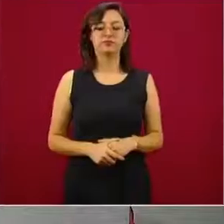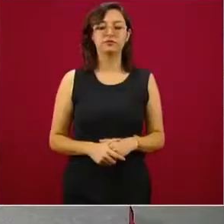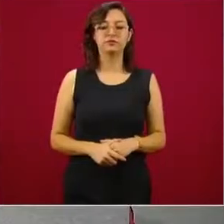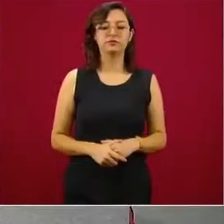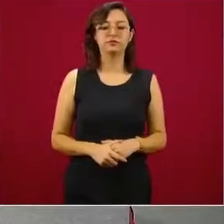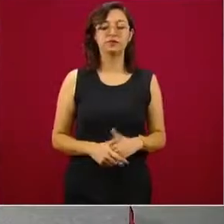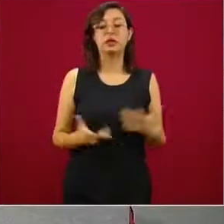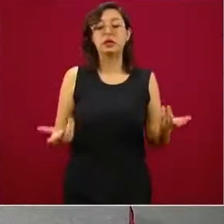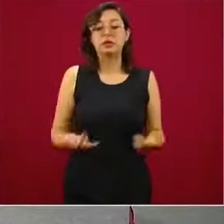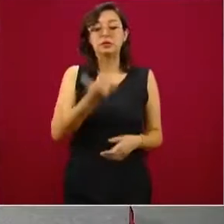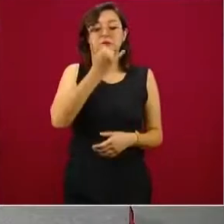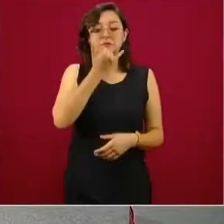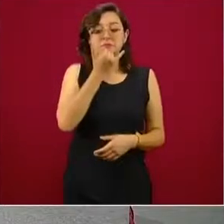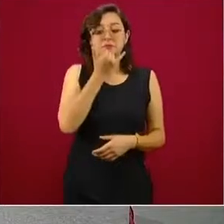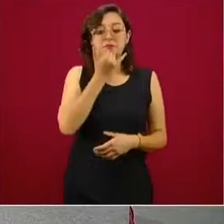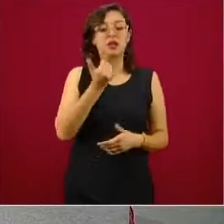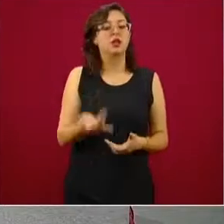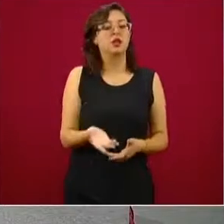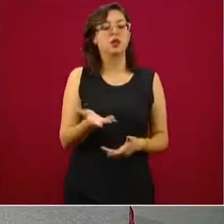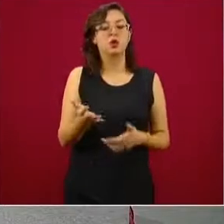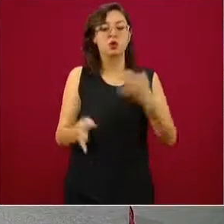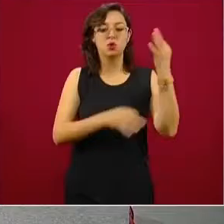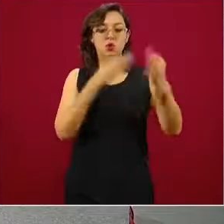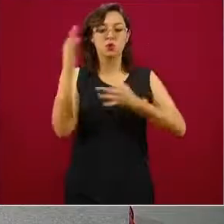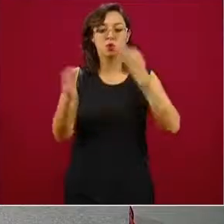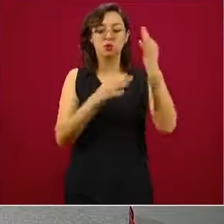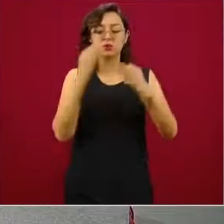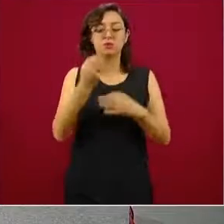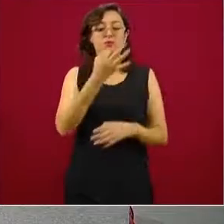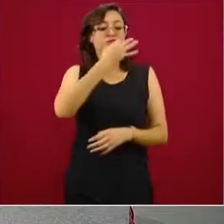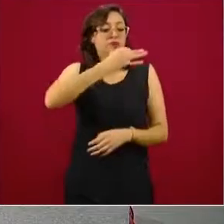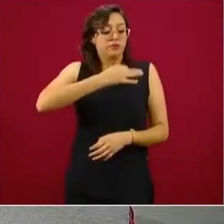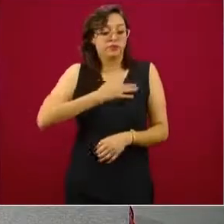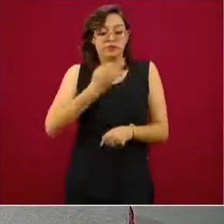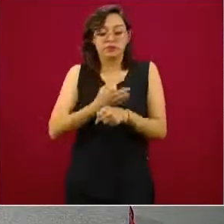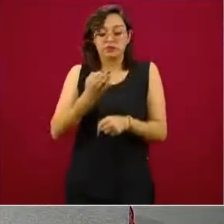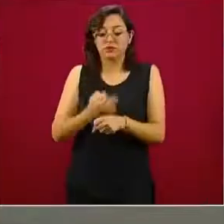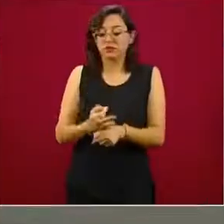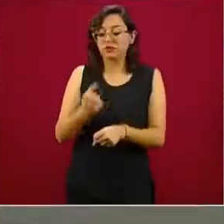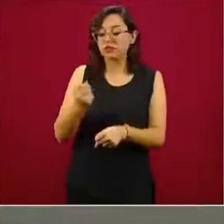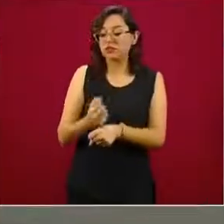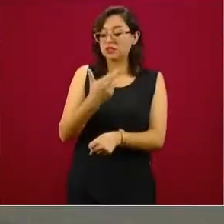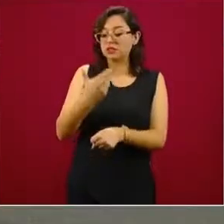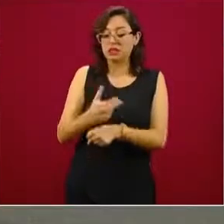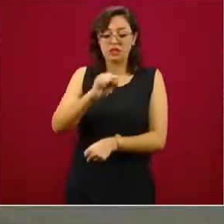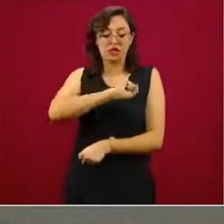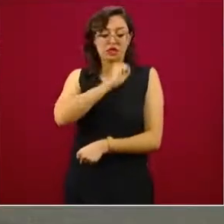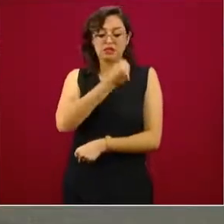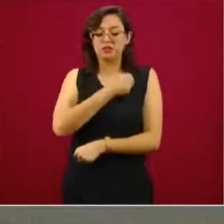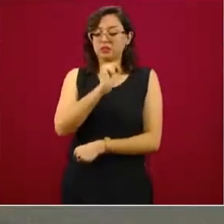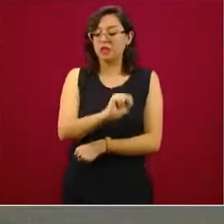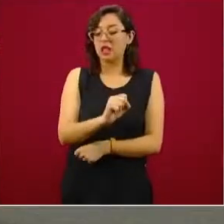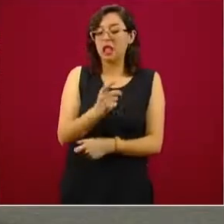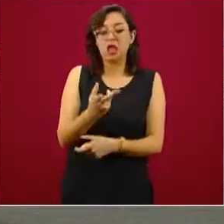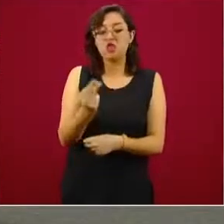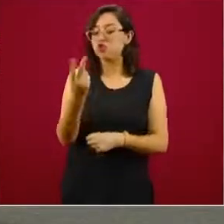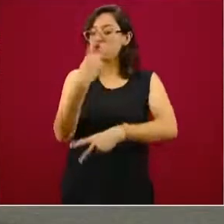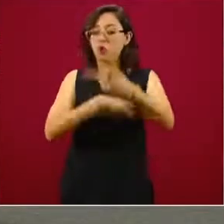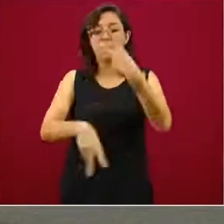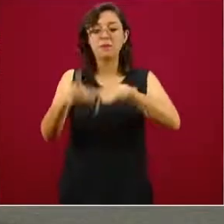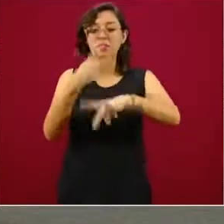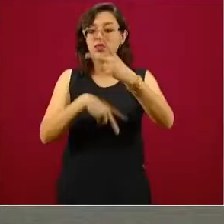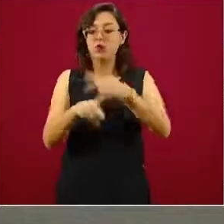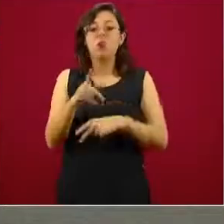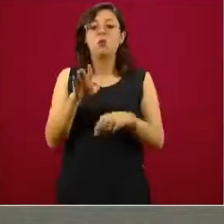noticia emergente positiva. La razón por la que no vino el secretario de Salud es porque el doctor Jorge Alcocer es porque